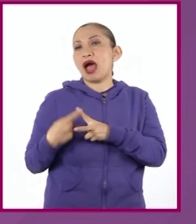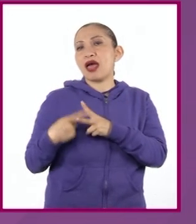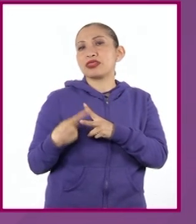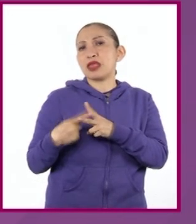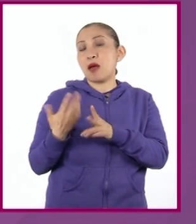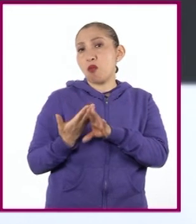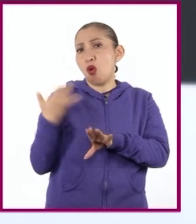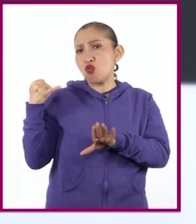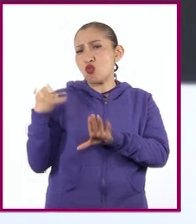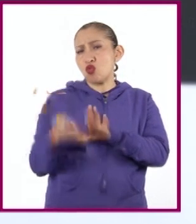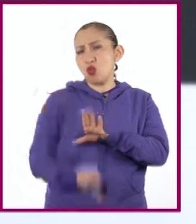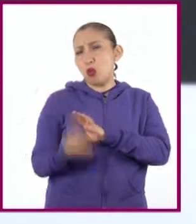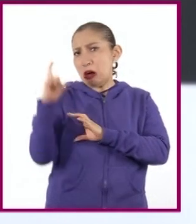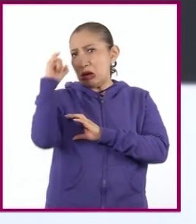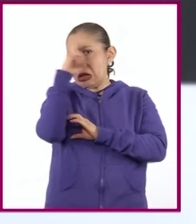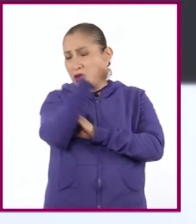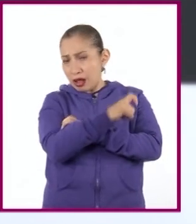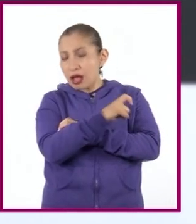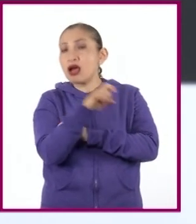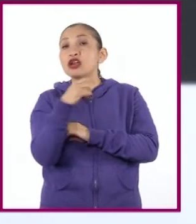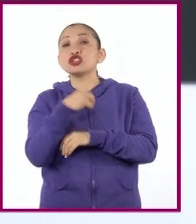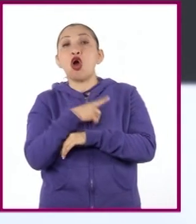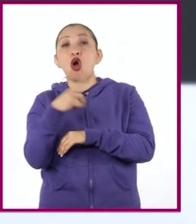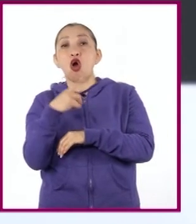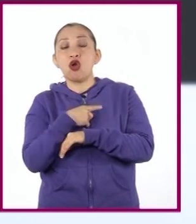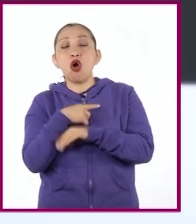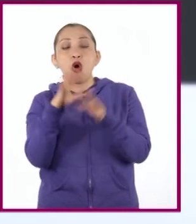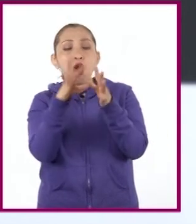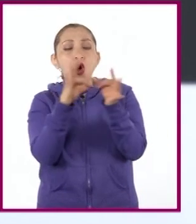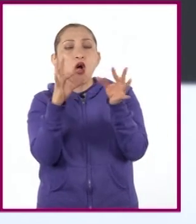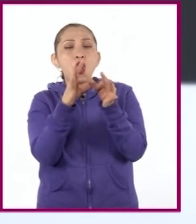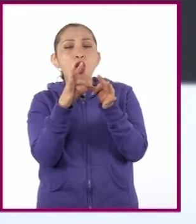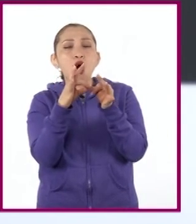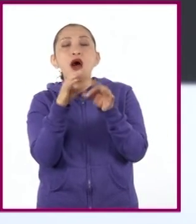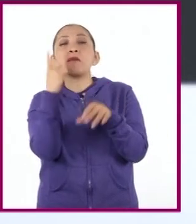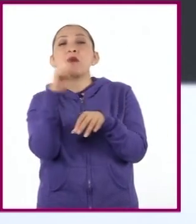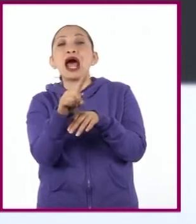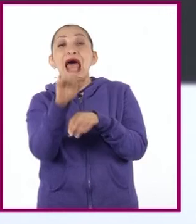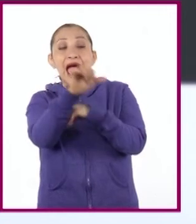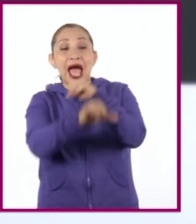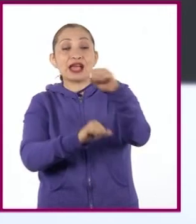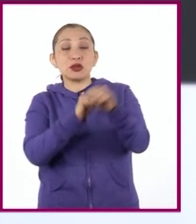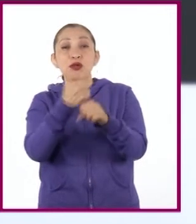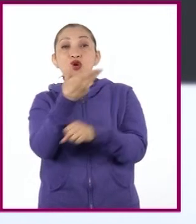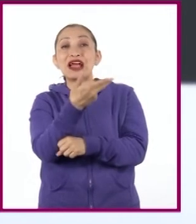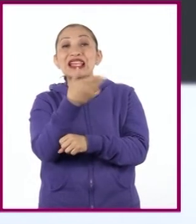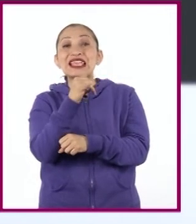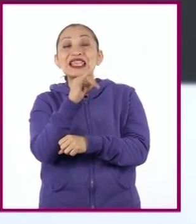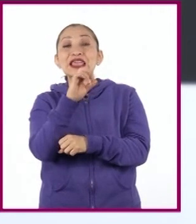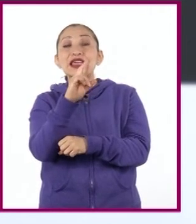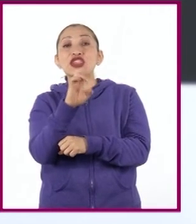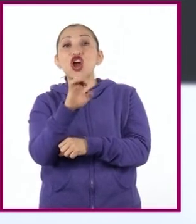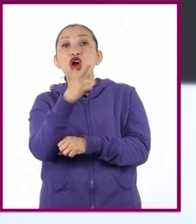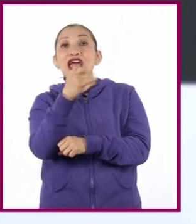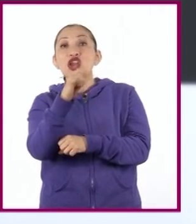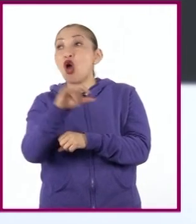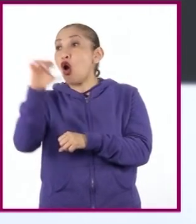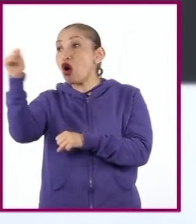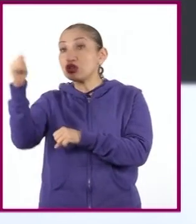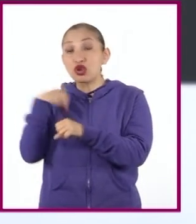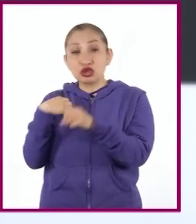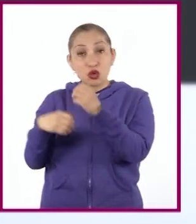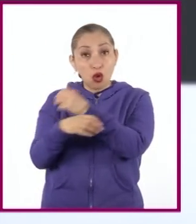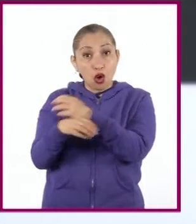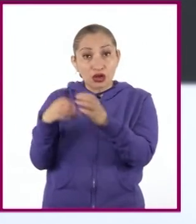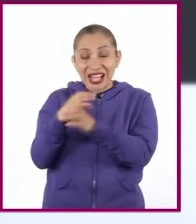muy complejo y de hecho solo se ha explicado ampliamente para el átomo de hidrógeno. Para elementos más